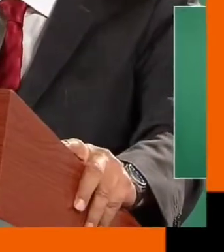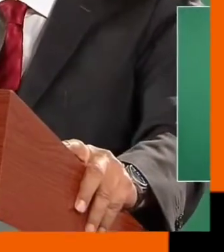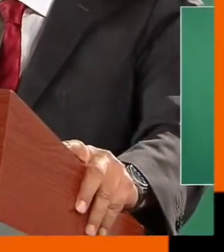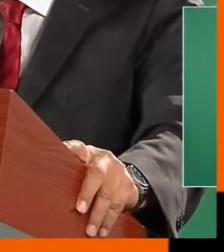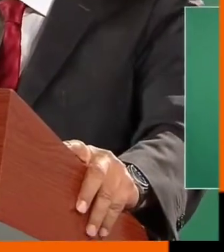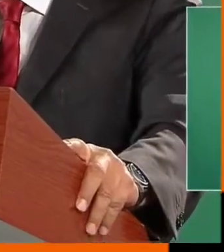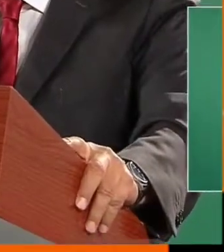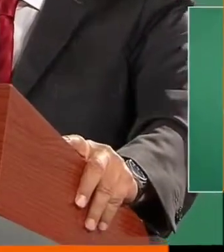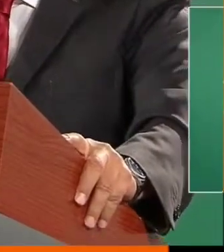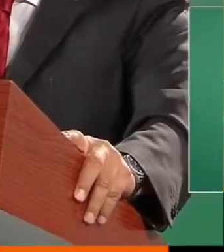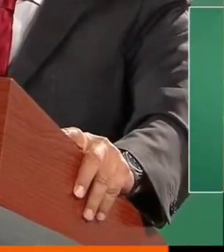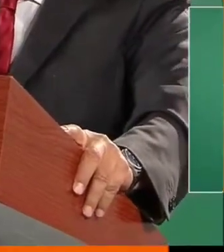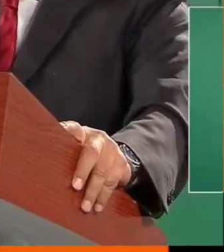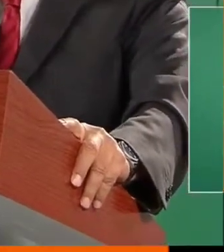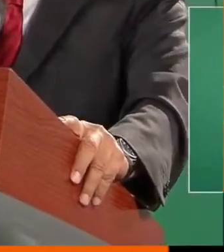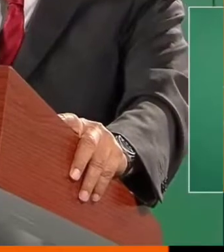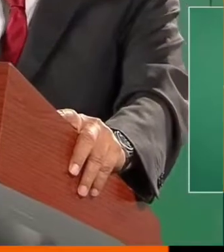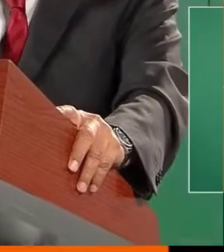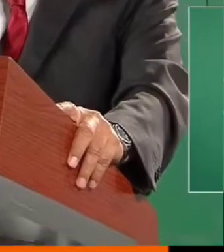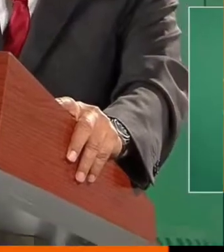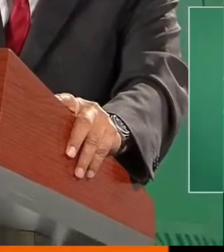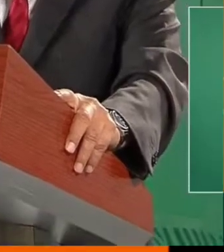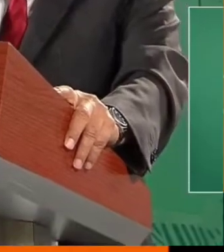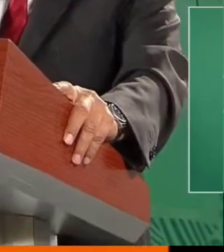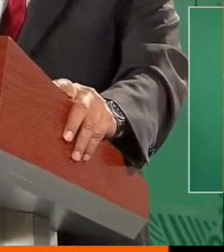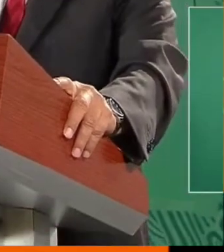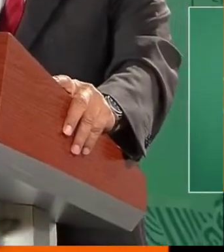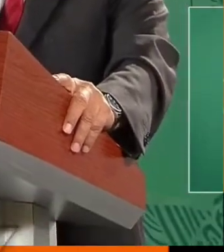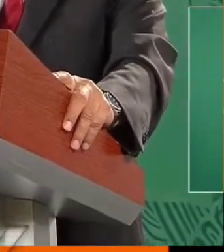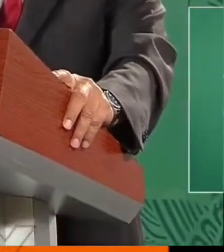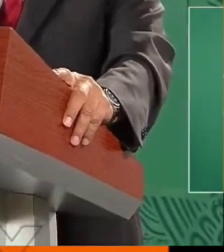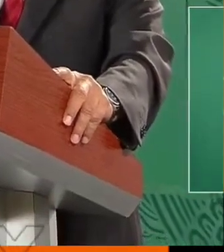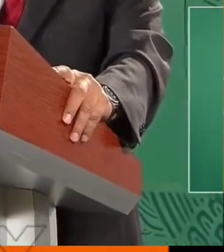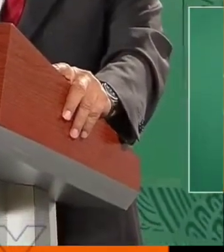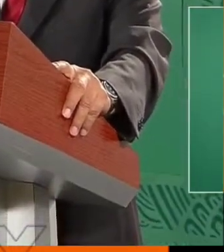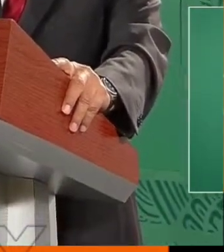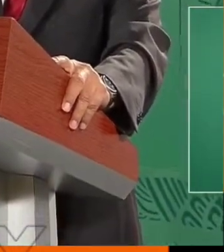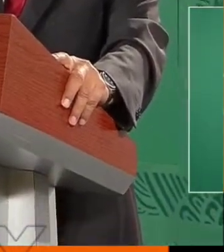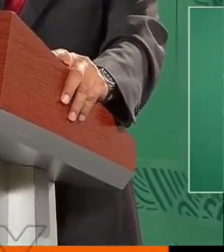quería llegar a una reforma constitucional en materia eléctrica.